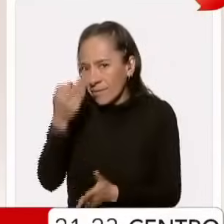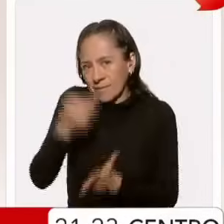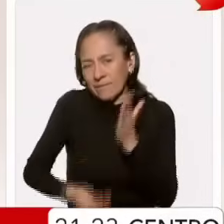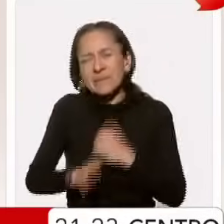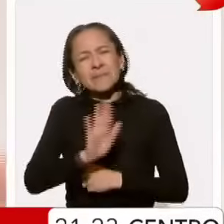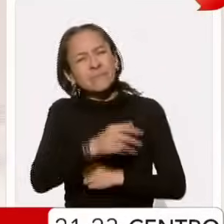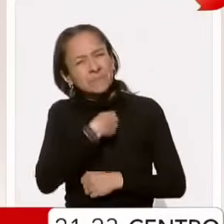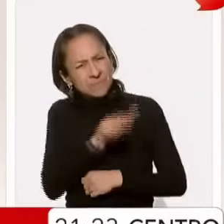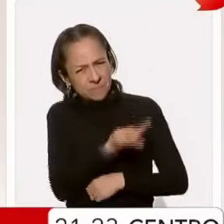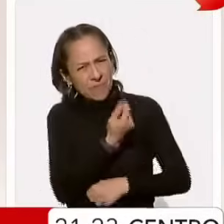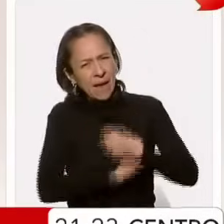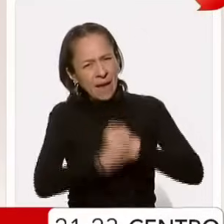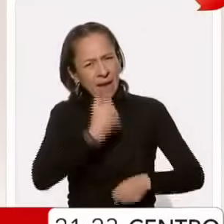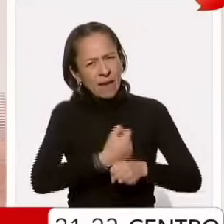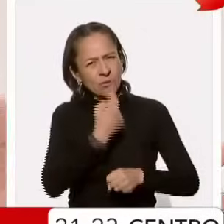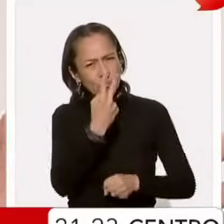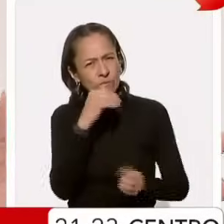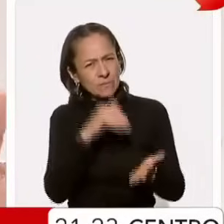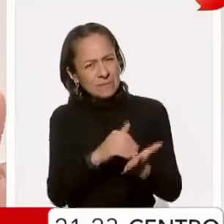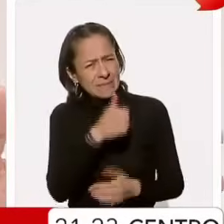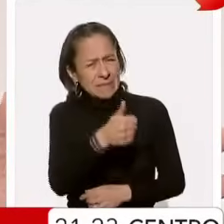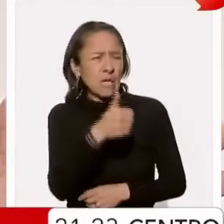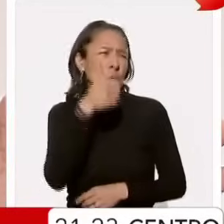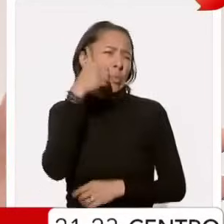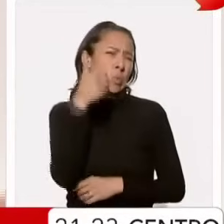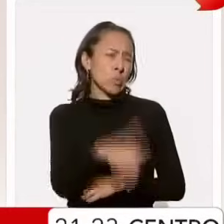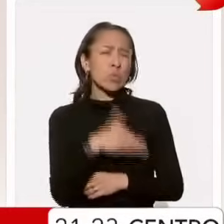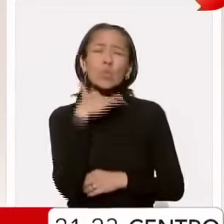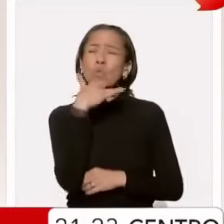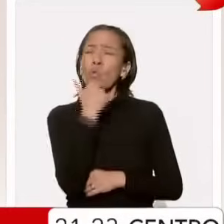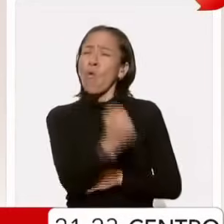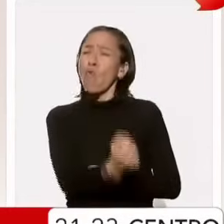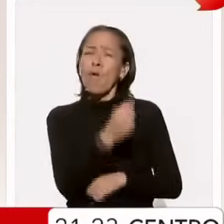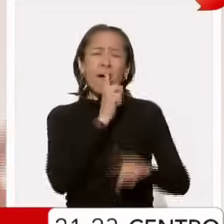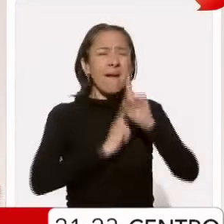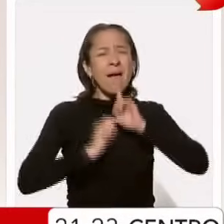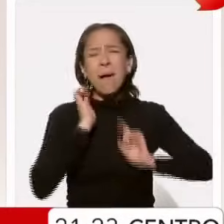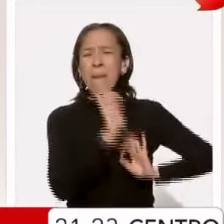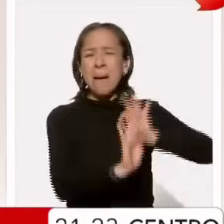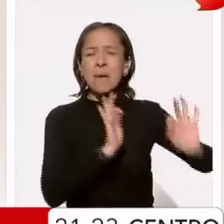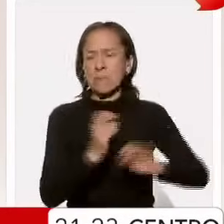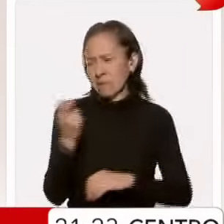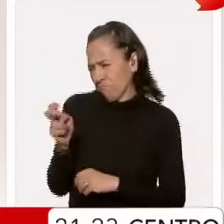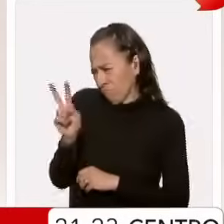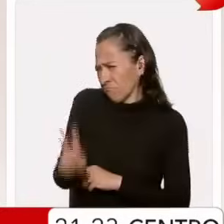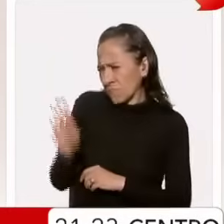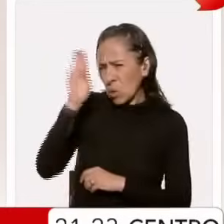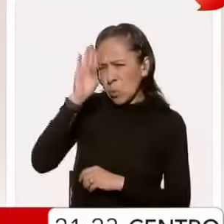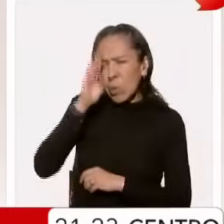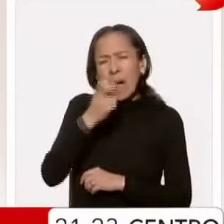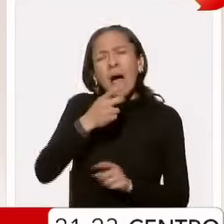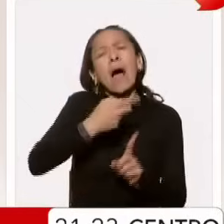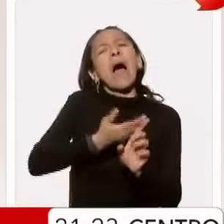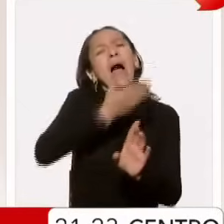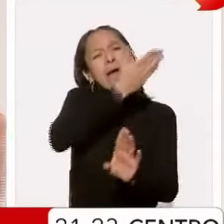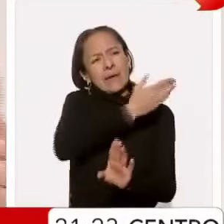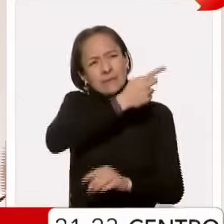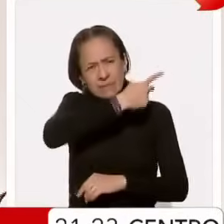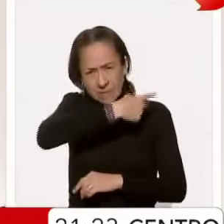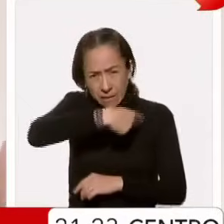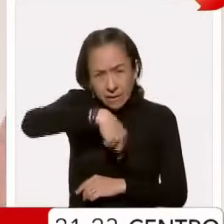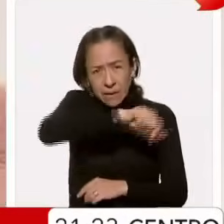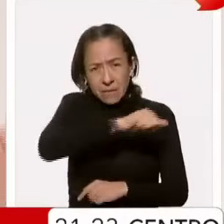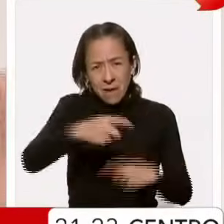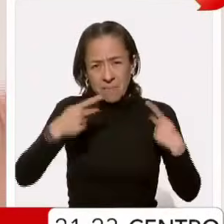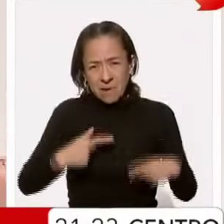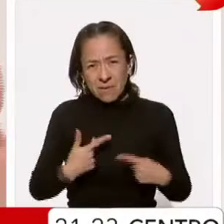2006 hubo una campaña muy sucia. Brutal, es un peligro para mí. Exactamente. Estos actores de aquel entonces son los